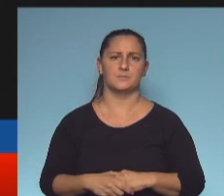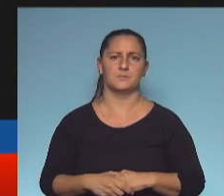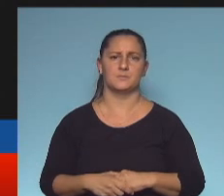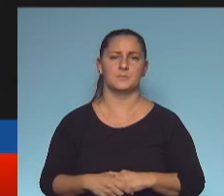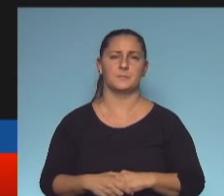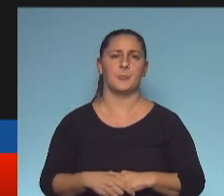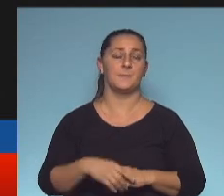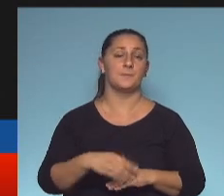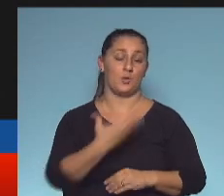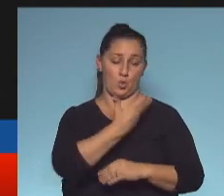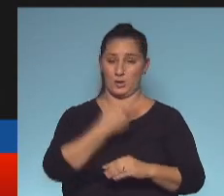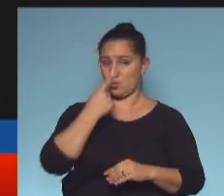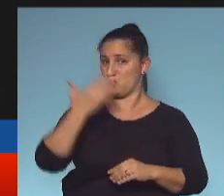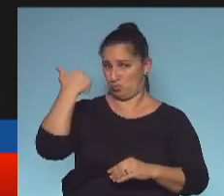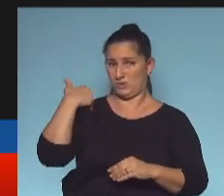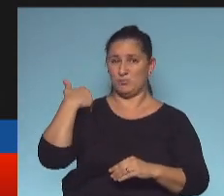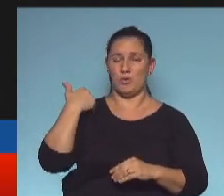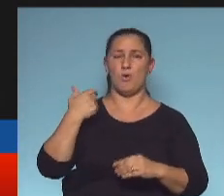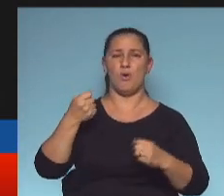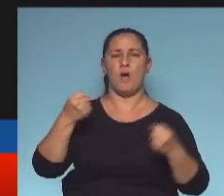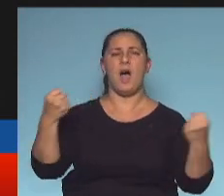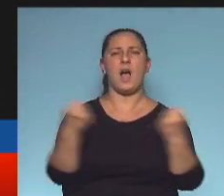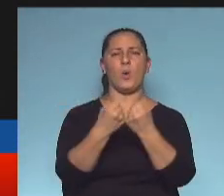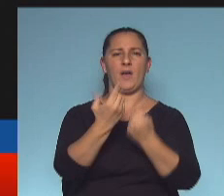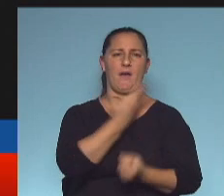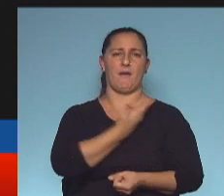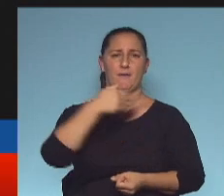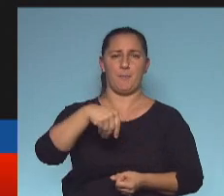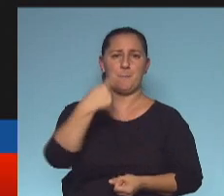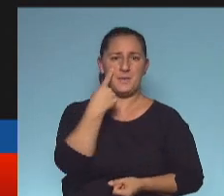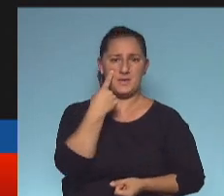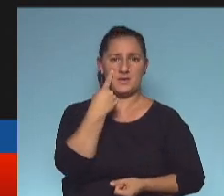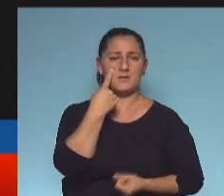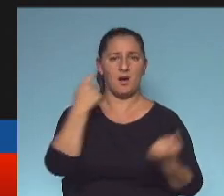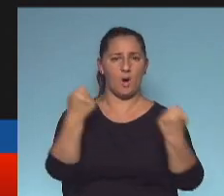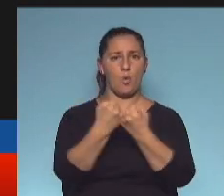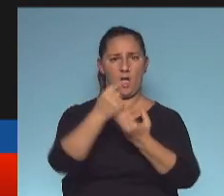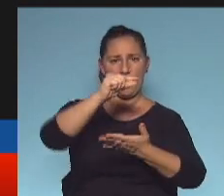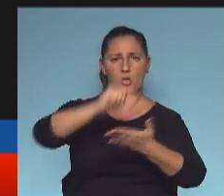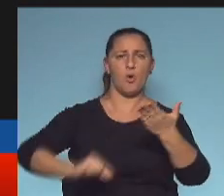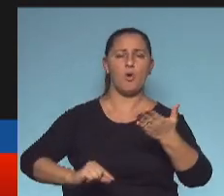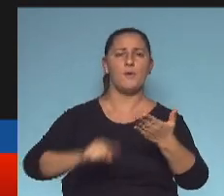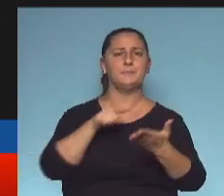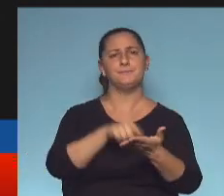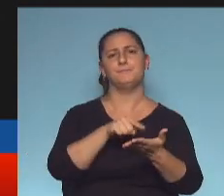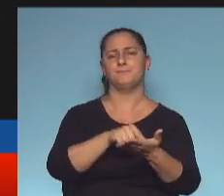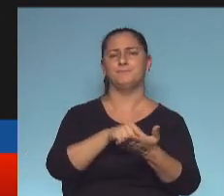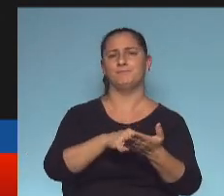el último gobierno hizo un acuerdo con el Fondo Monetario que generó un